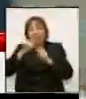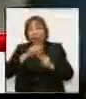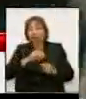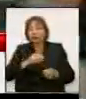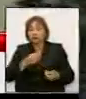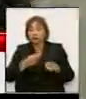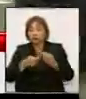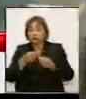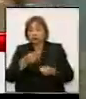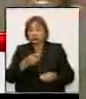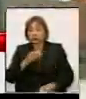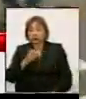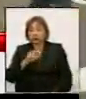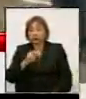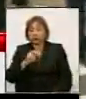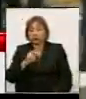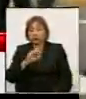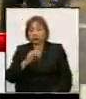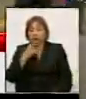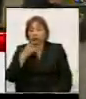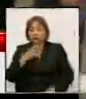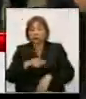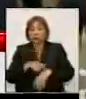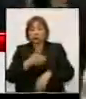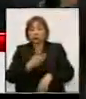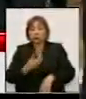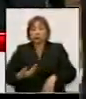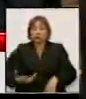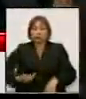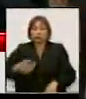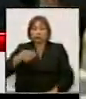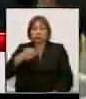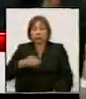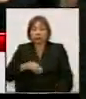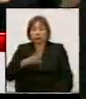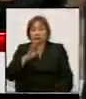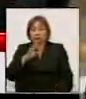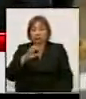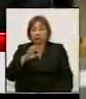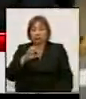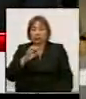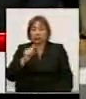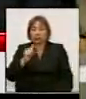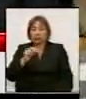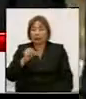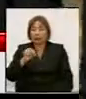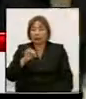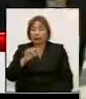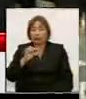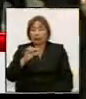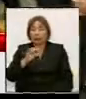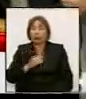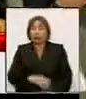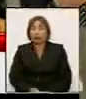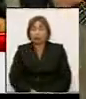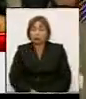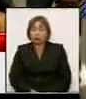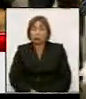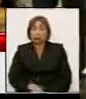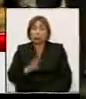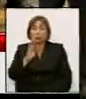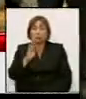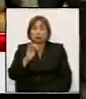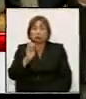Negociaciones Comerciales Internacionales durante el gobierno de transición de Valentín Paniagua. En el segundo gobierno, Fernando